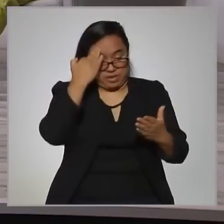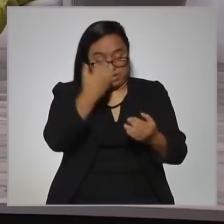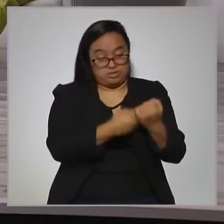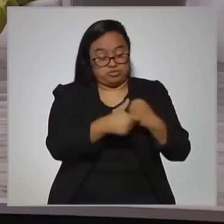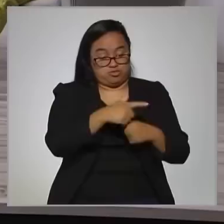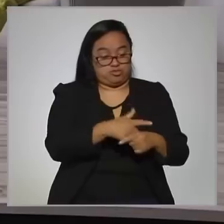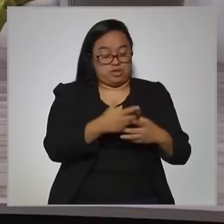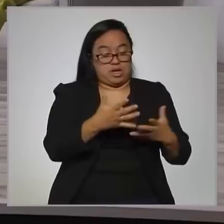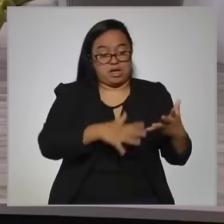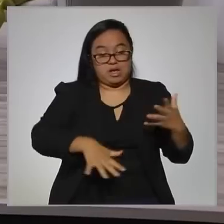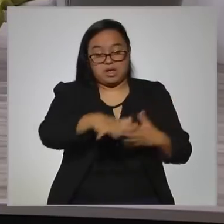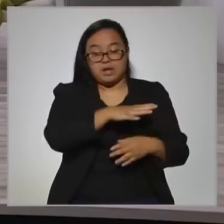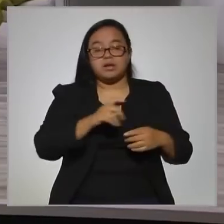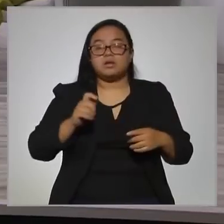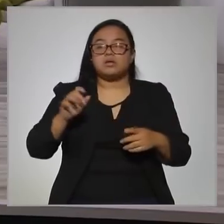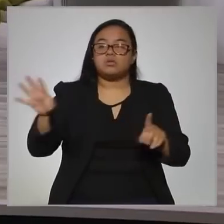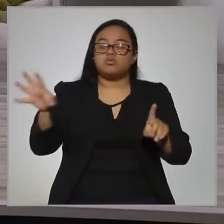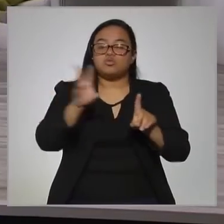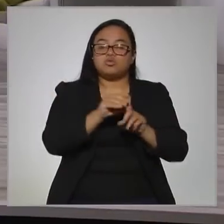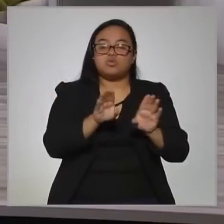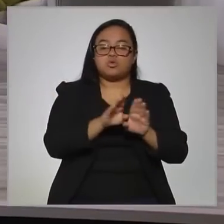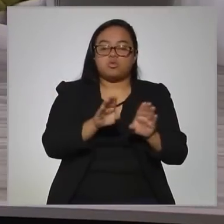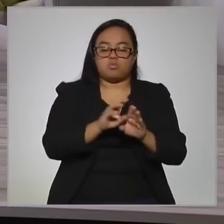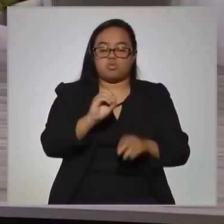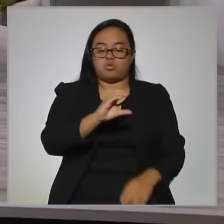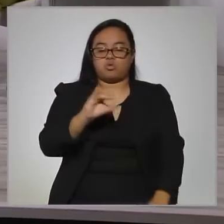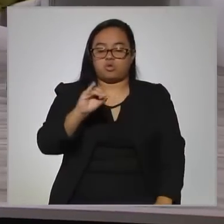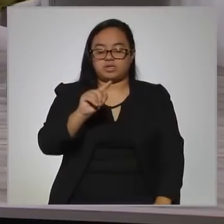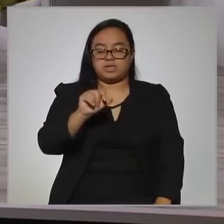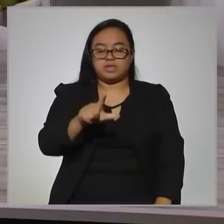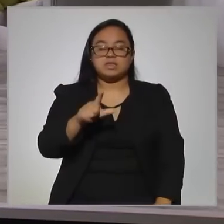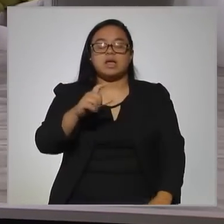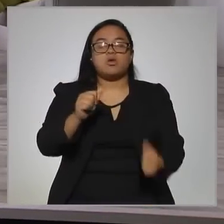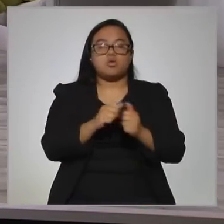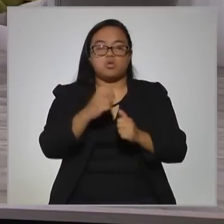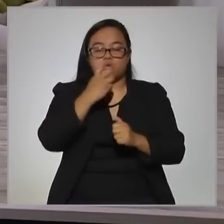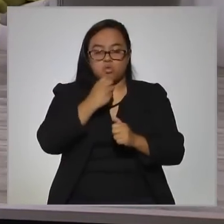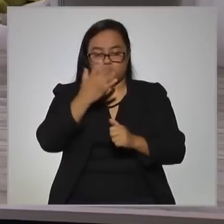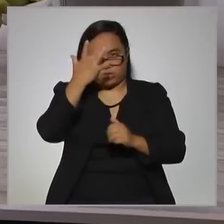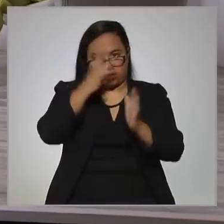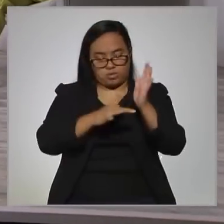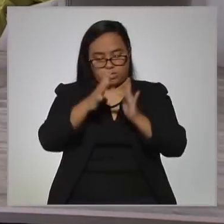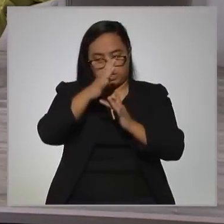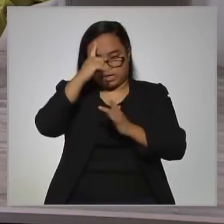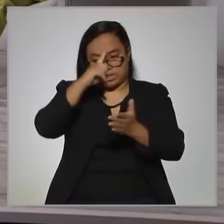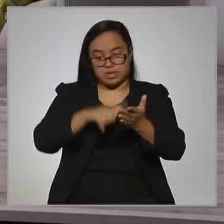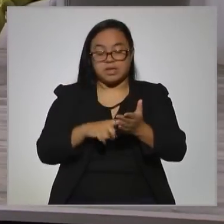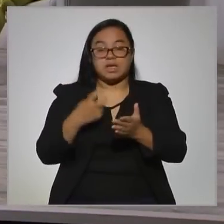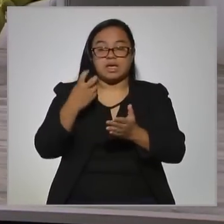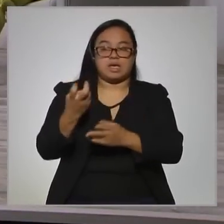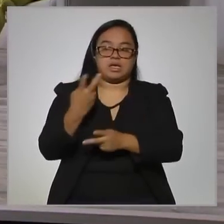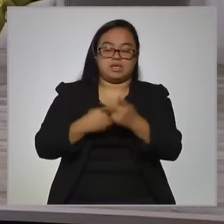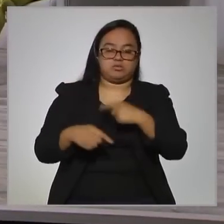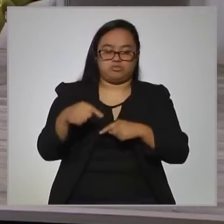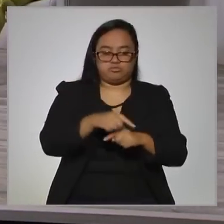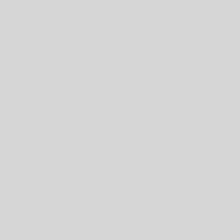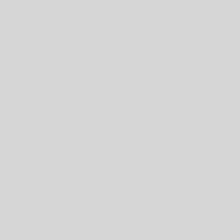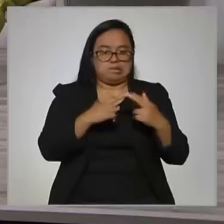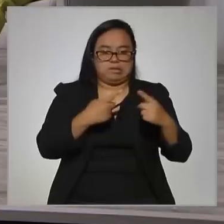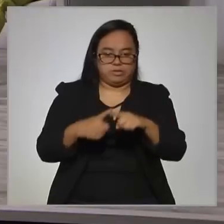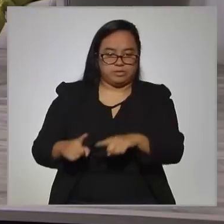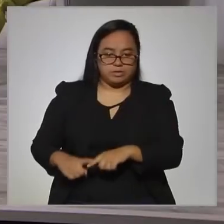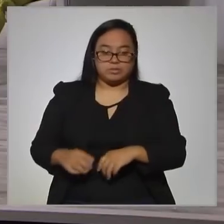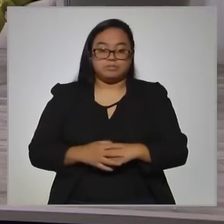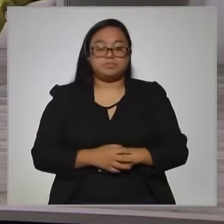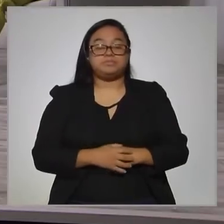de la sociedad occidental, judeocristiana, que se implanta en México con la llegada del cristianismo a estas tierras.